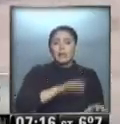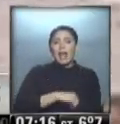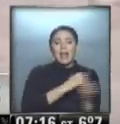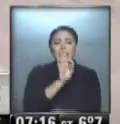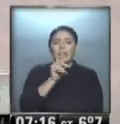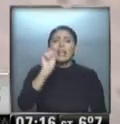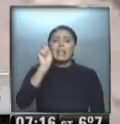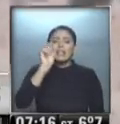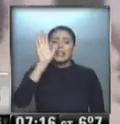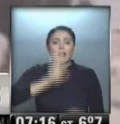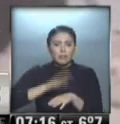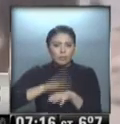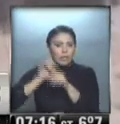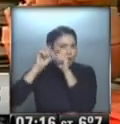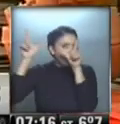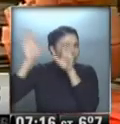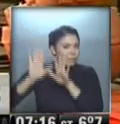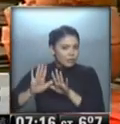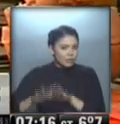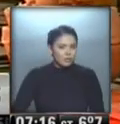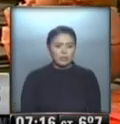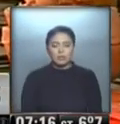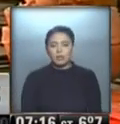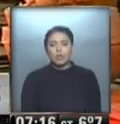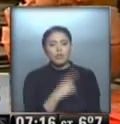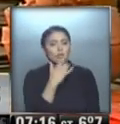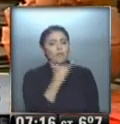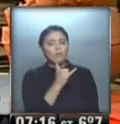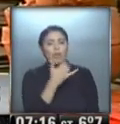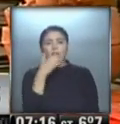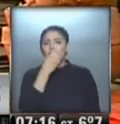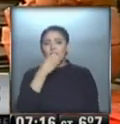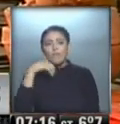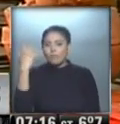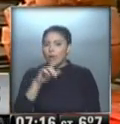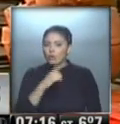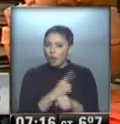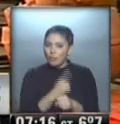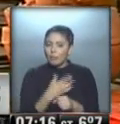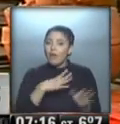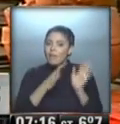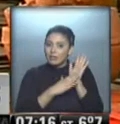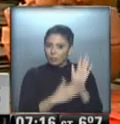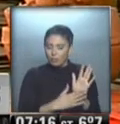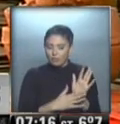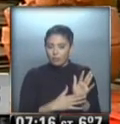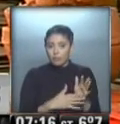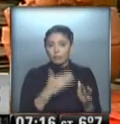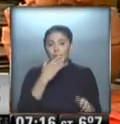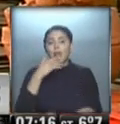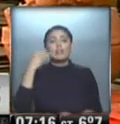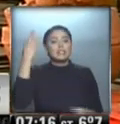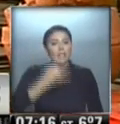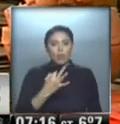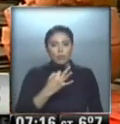autor o los autores intelectuales. No hacemos una acusación formal porque todavía no tenemos nosotros elementos para hacerlo. Ciertamente nos vamos a